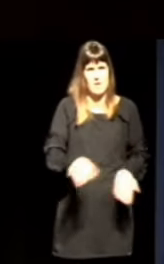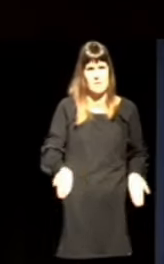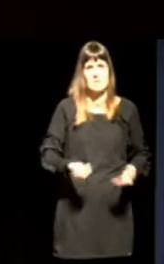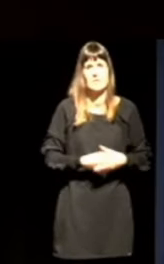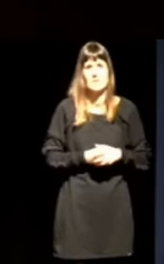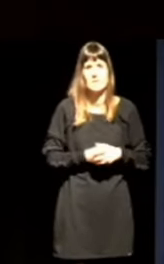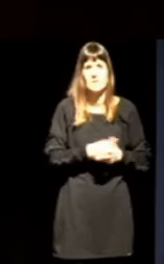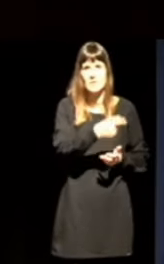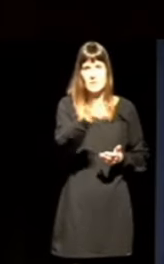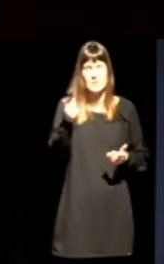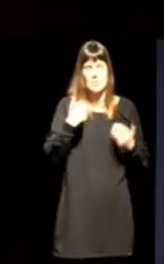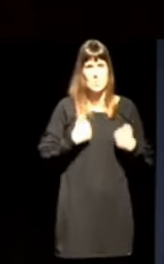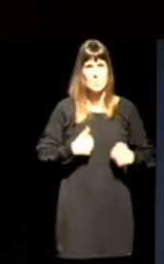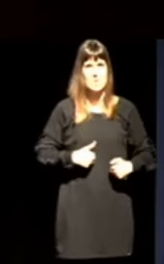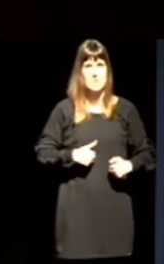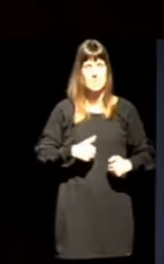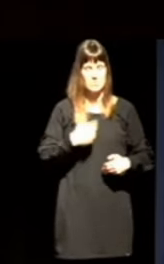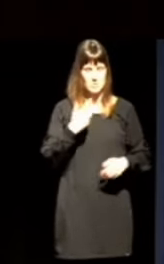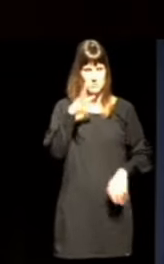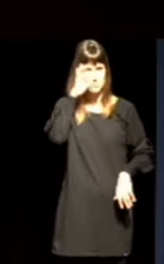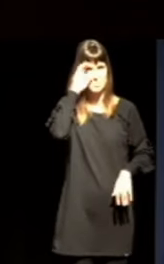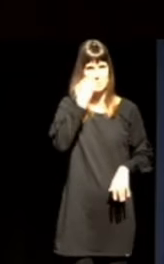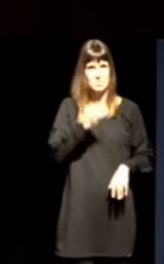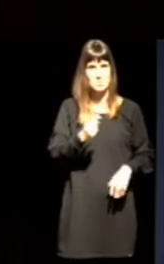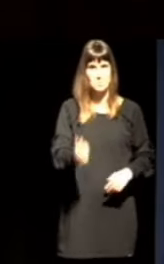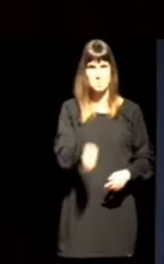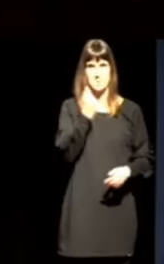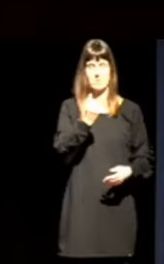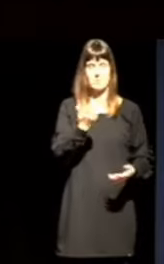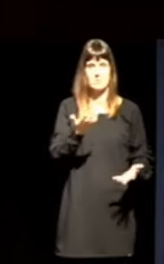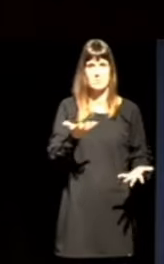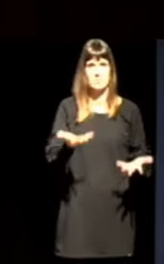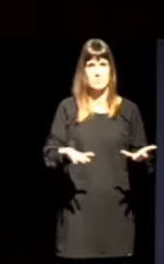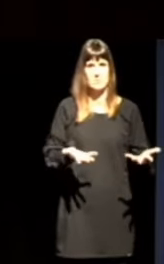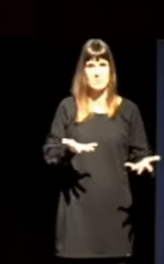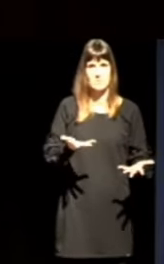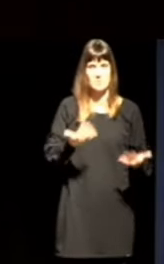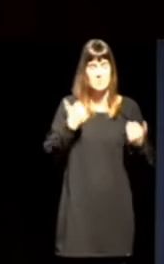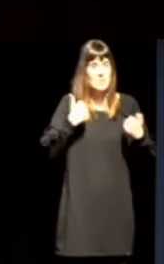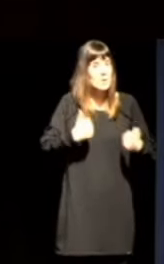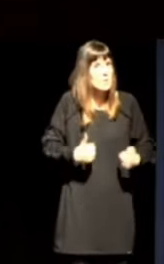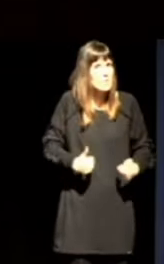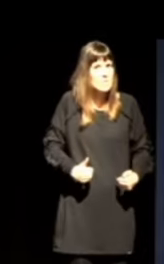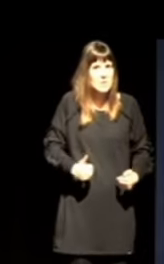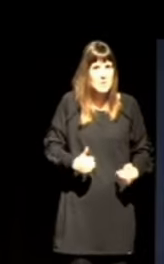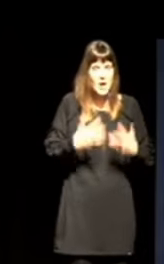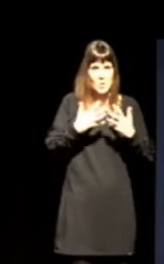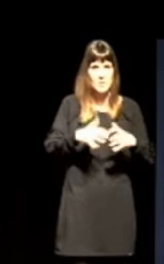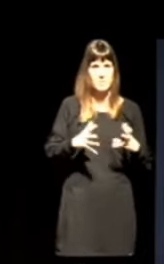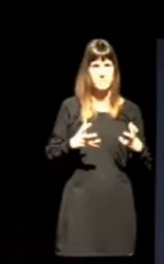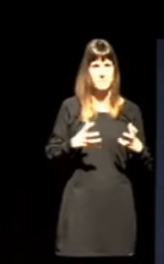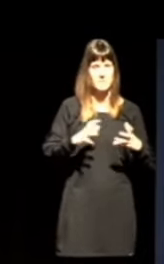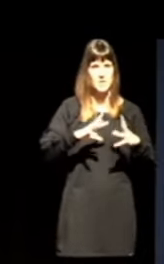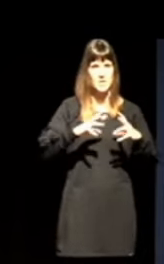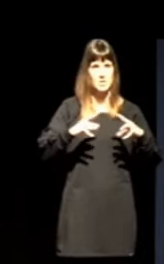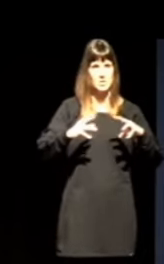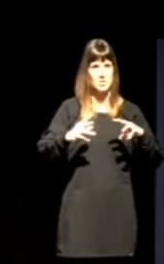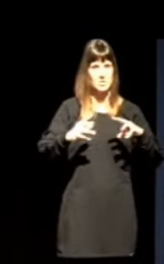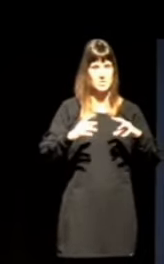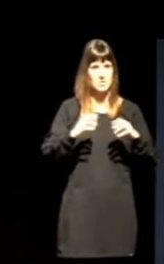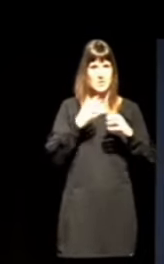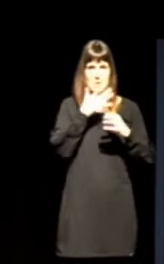¿Qué ocurre en mi cuerpo? Si yo escucho eso, mi cuerpo se tensa. Se tensa